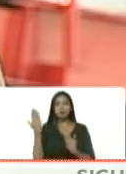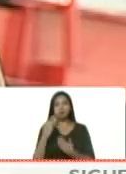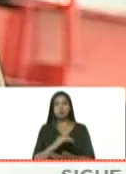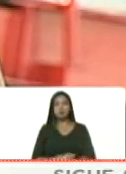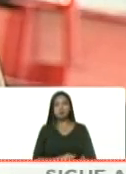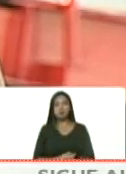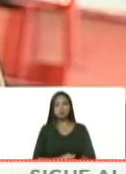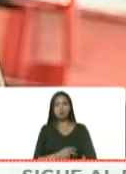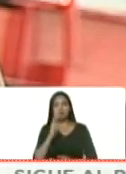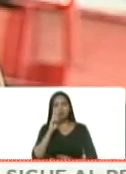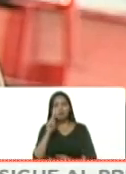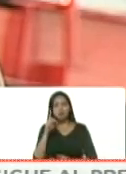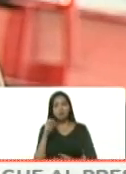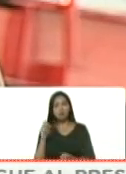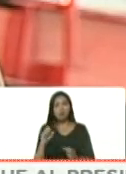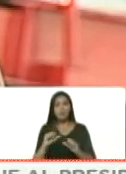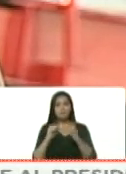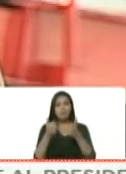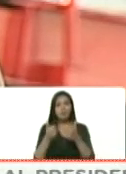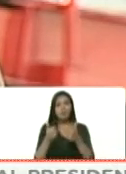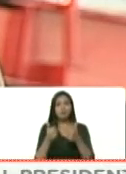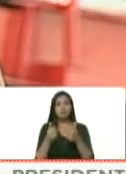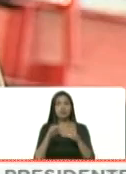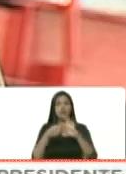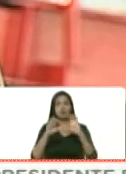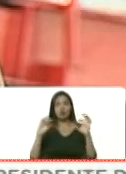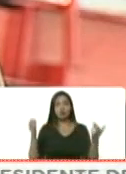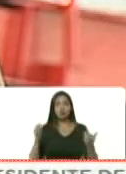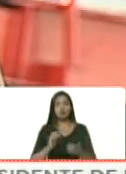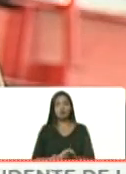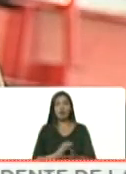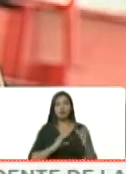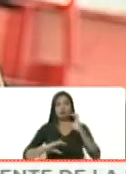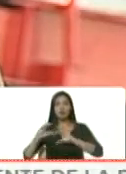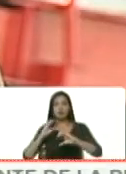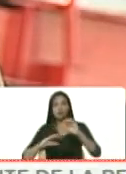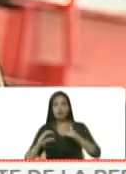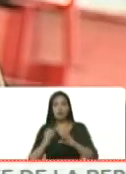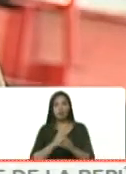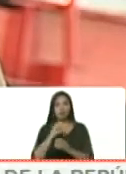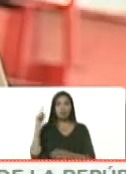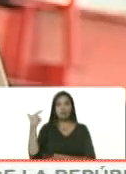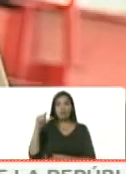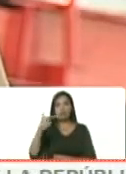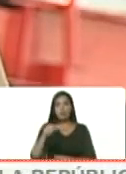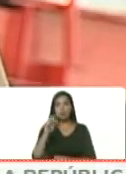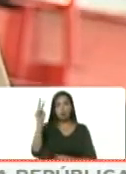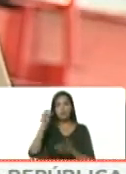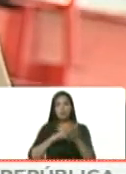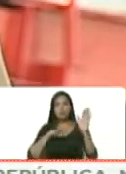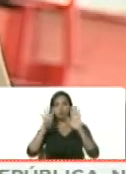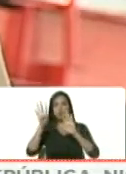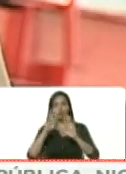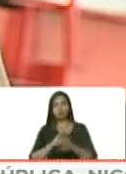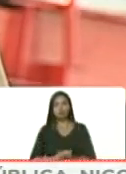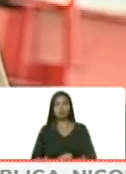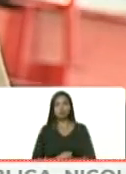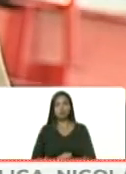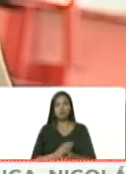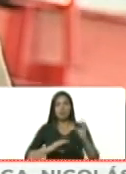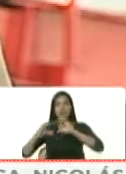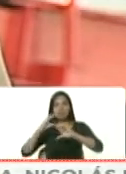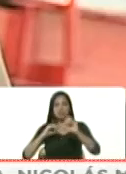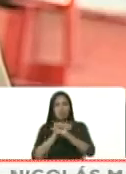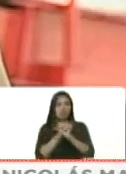para proceder a la inauguración de las Olimpiadas Científicas del Transporte 2019. La ciencia y